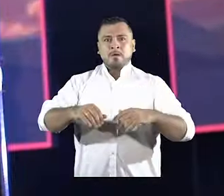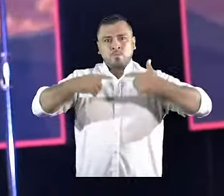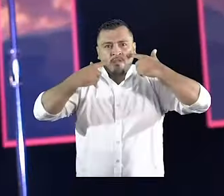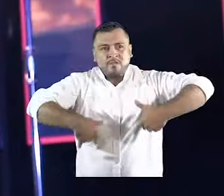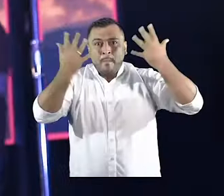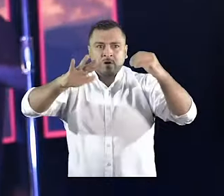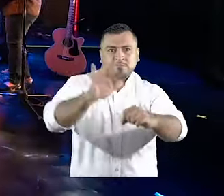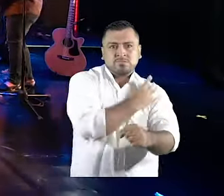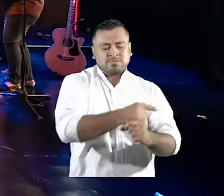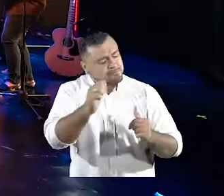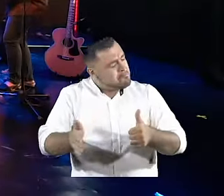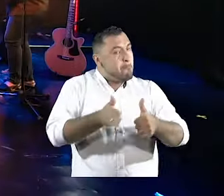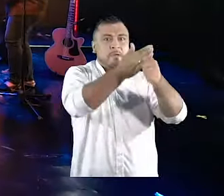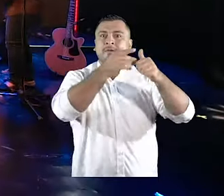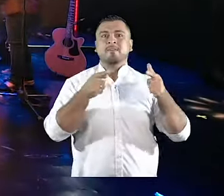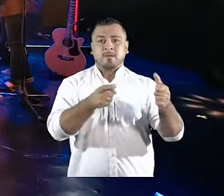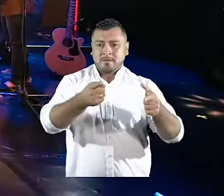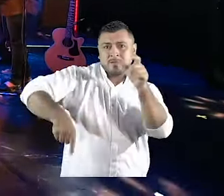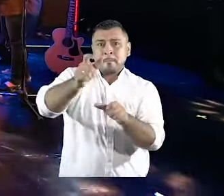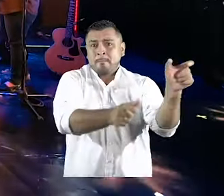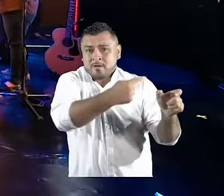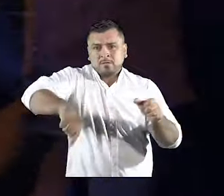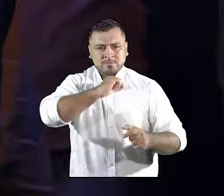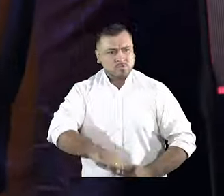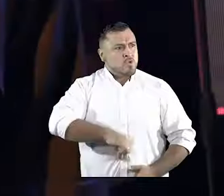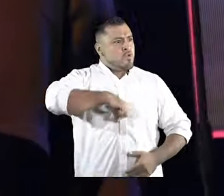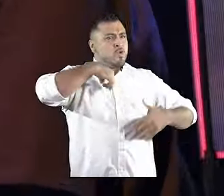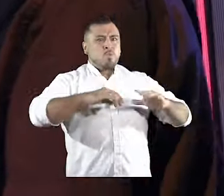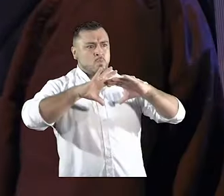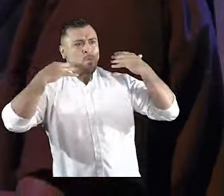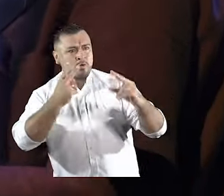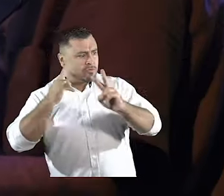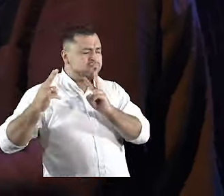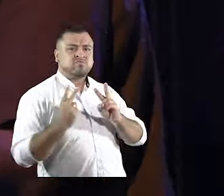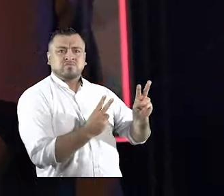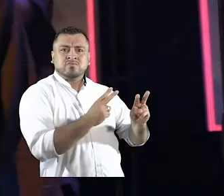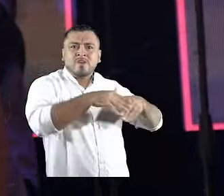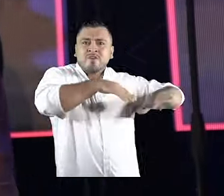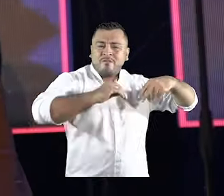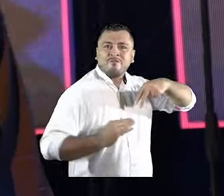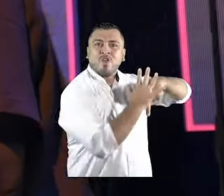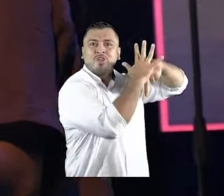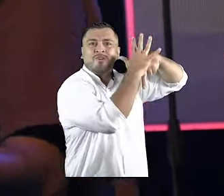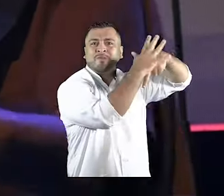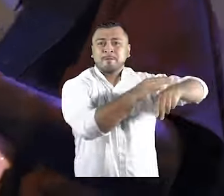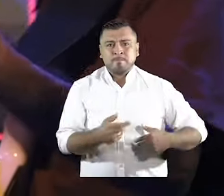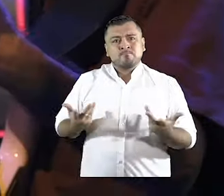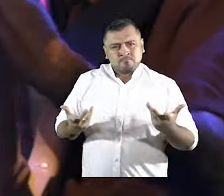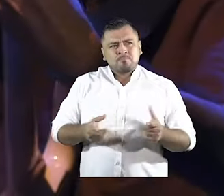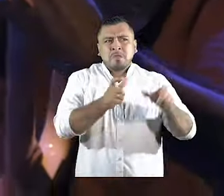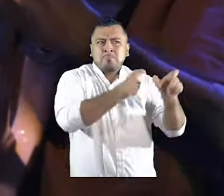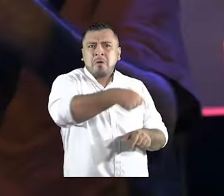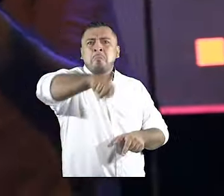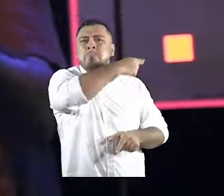escalón mayor. Y que mi gente un día se sienta orgullosa de ver al mundo honrando nuestro folclor.